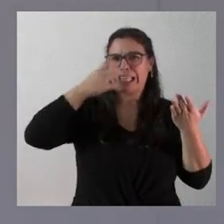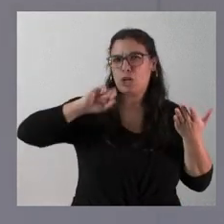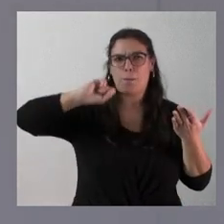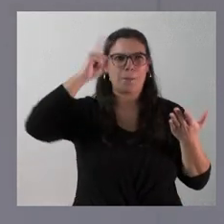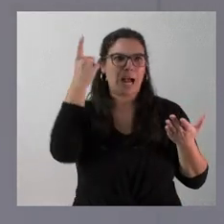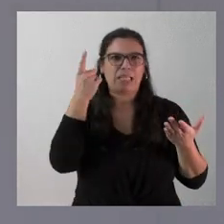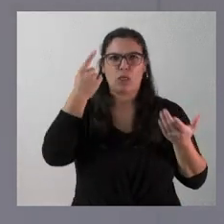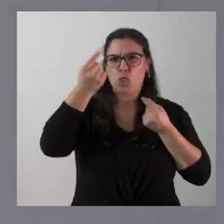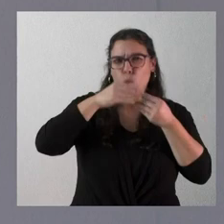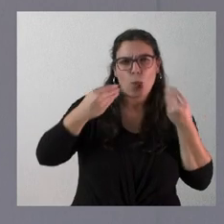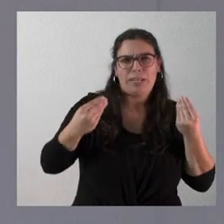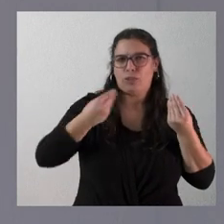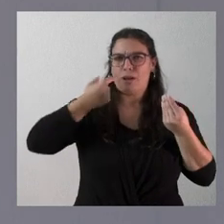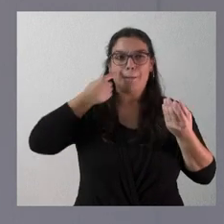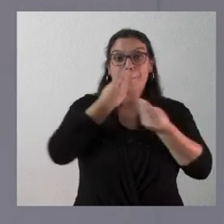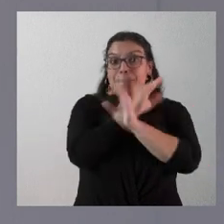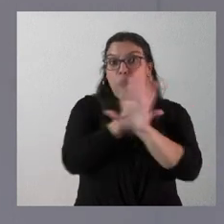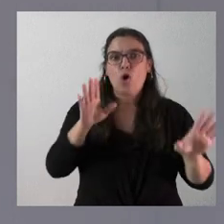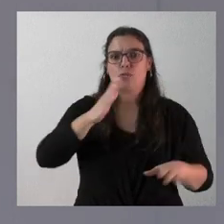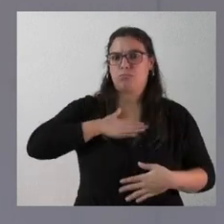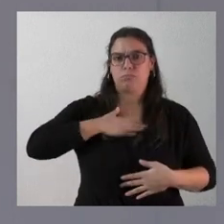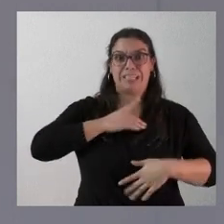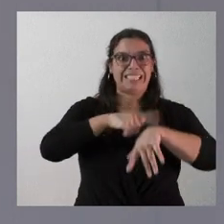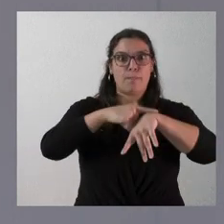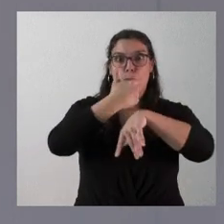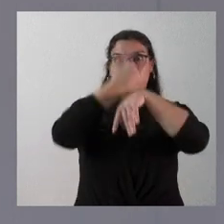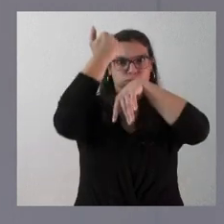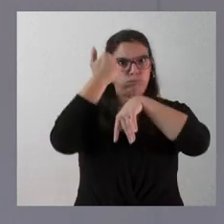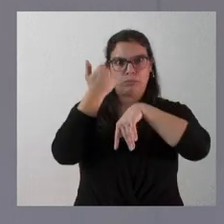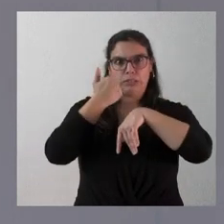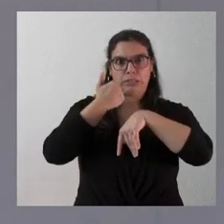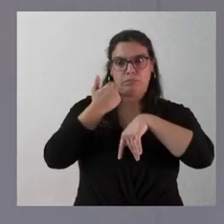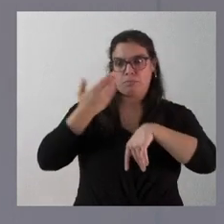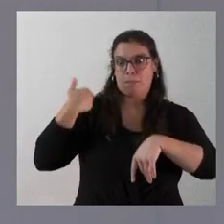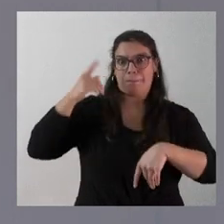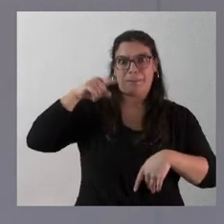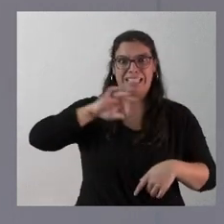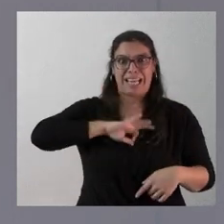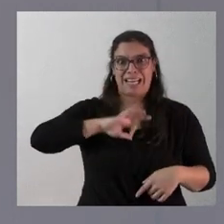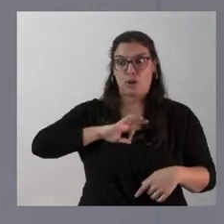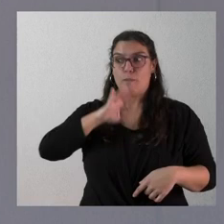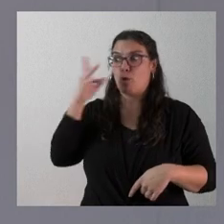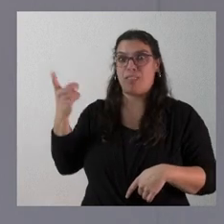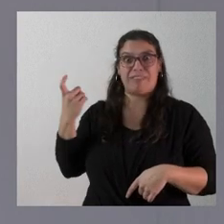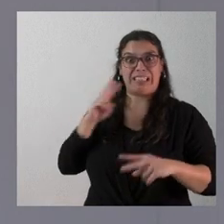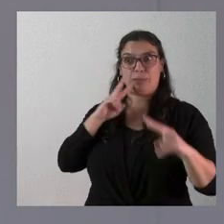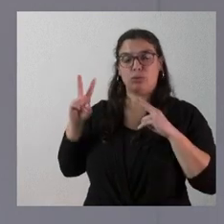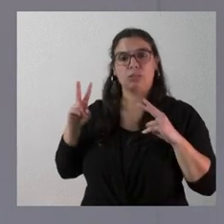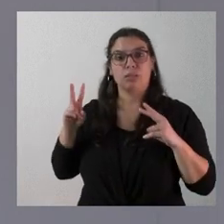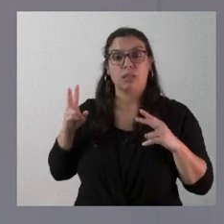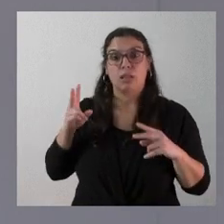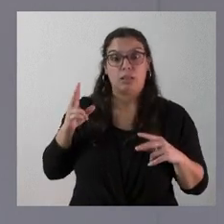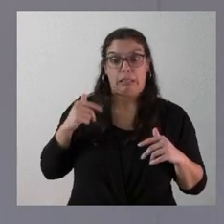más riguroso más documentado lo hicimos en un tiempo récord Porque lo hicimos en el mes de enero contestando aquella propuesta del gobierno y estamos a punto de